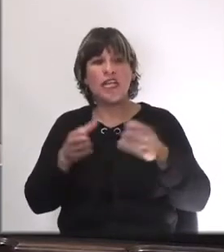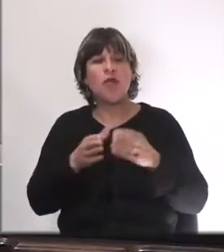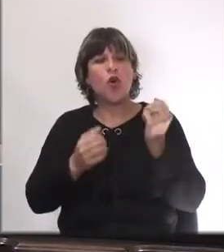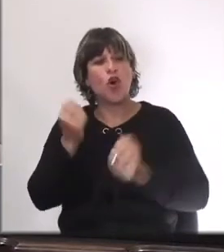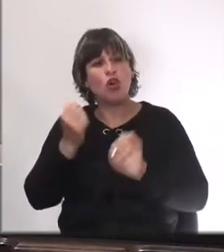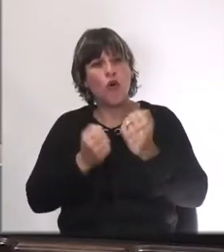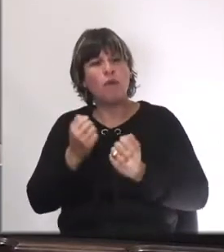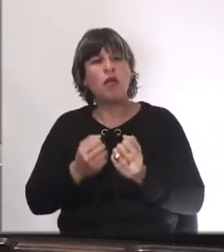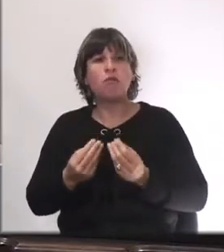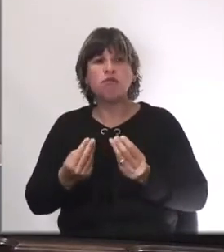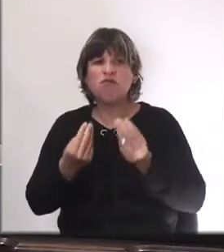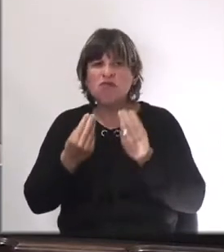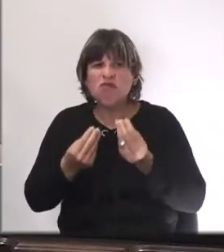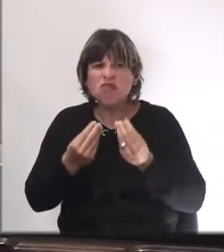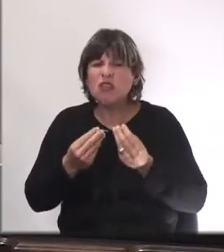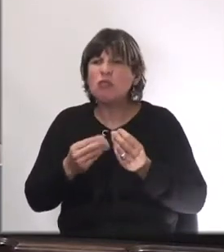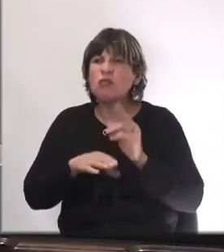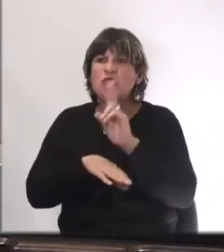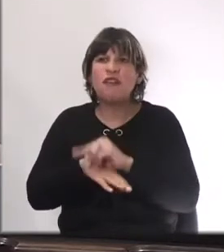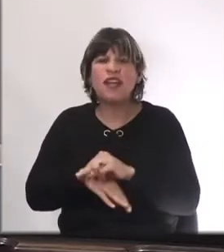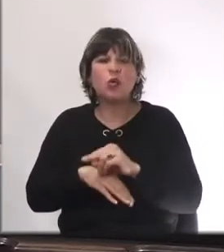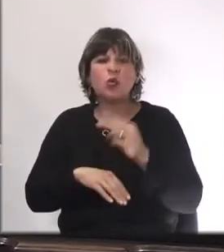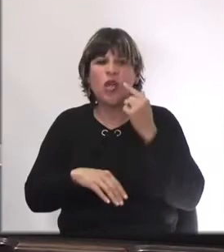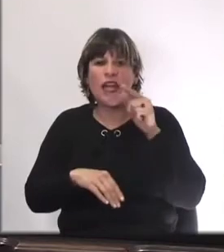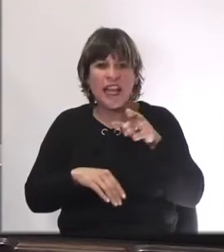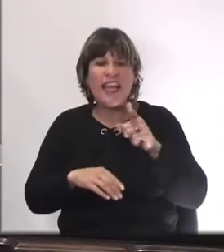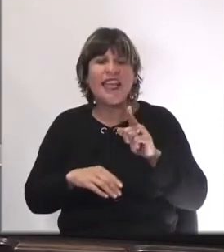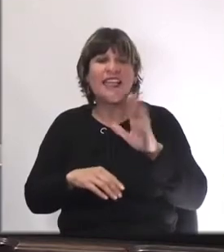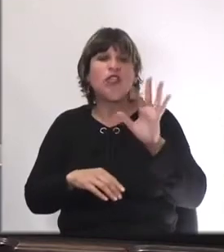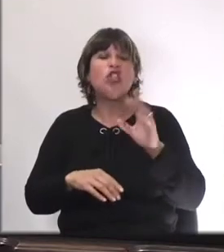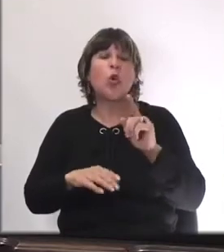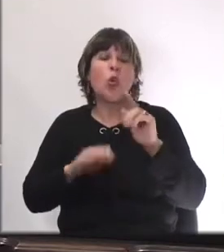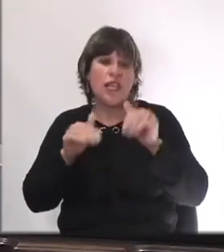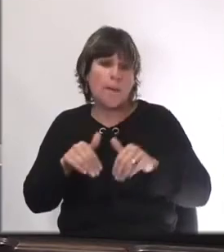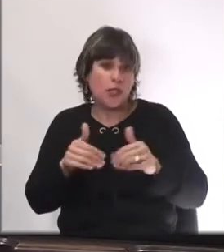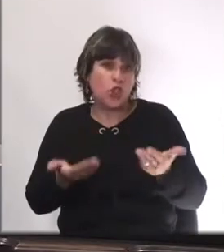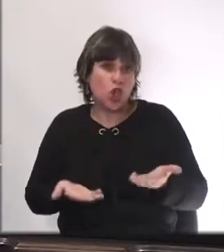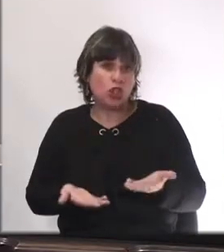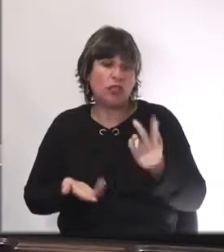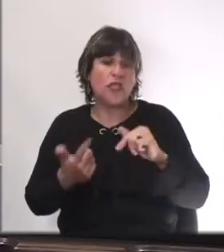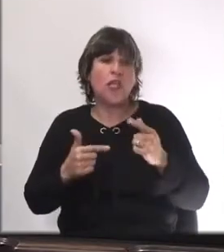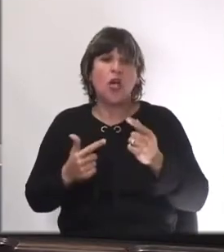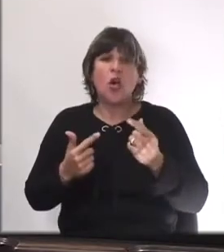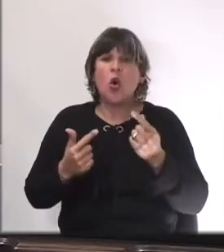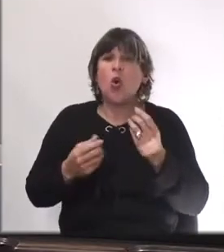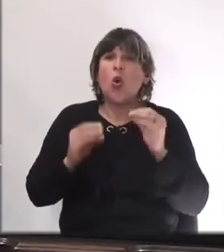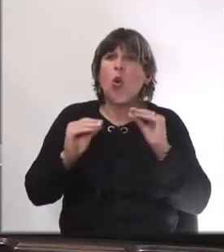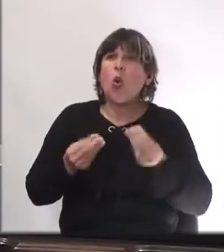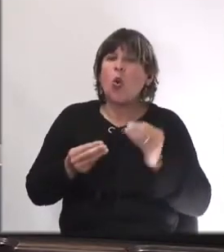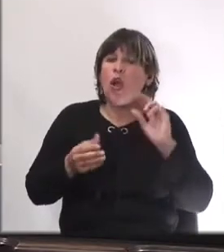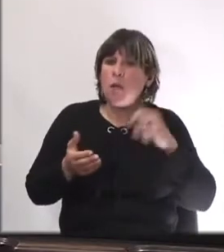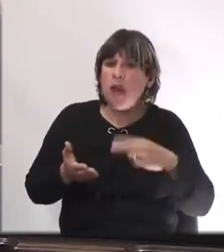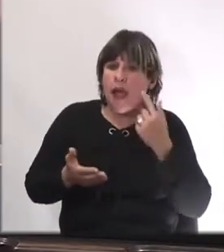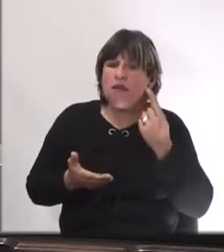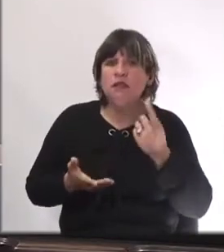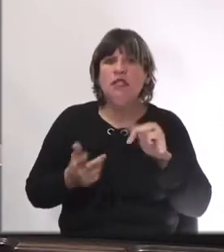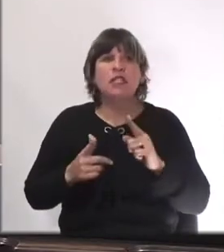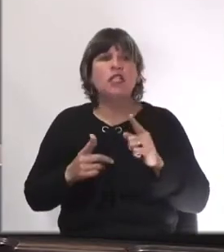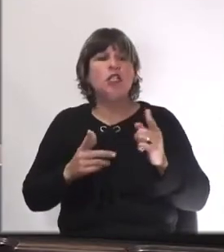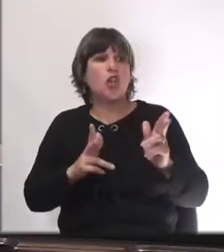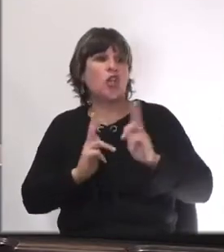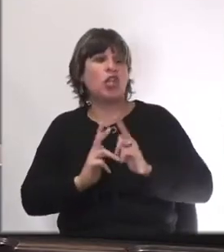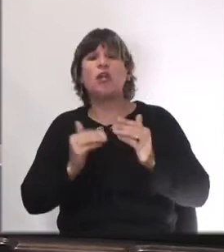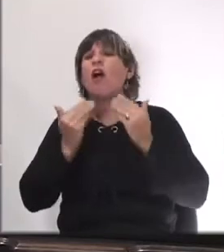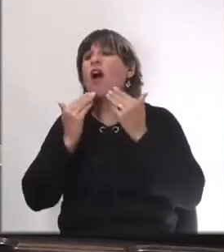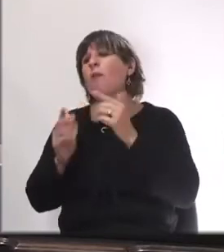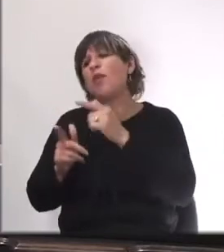Económico en qué se iban a usar esos 50 millones, cómo se iban a ejecutar, cuál era el plan, nos dijeron pregúntenle a